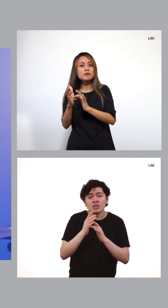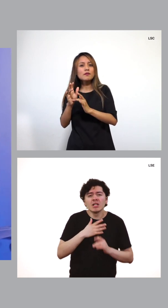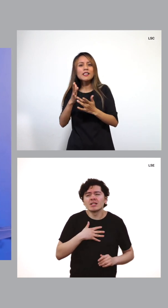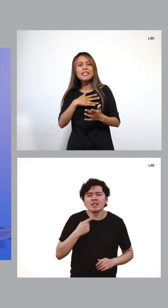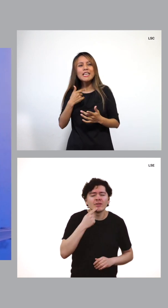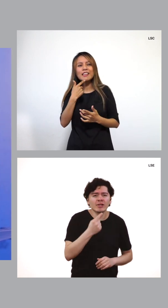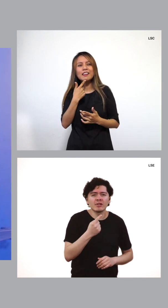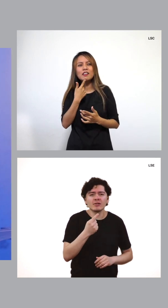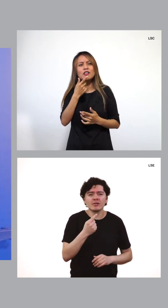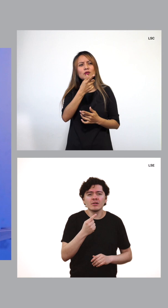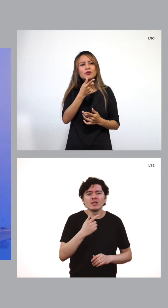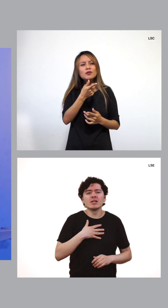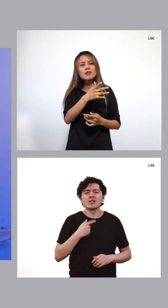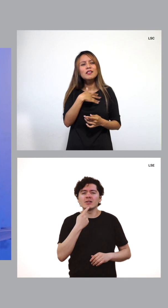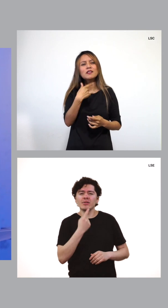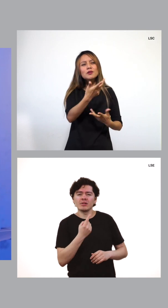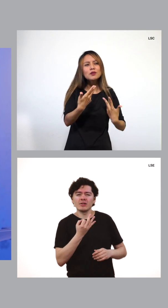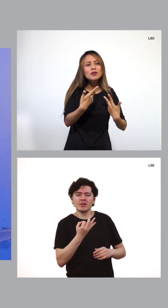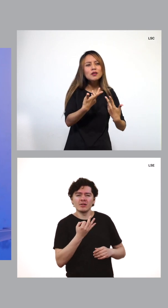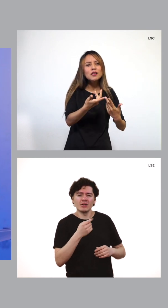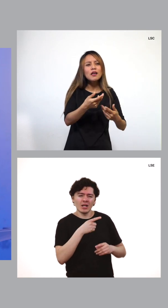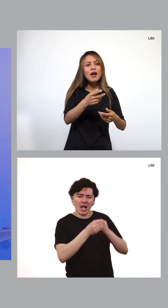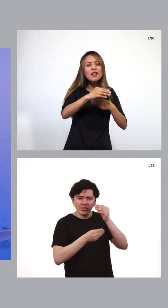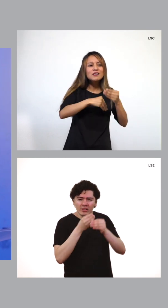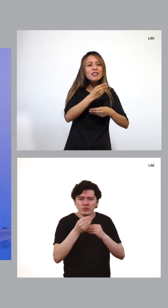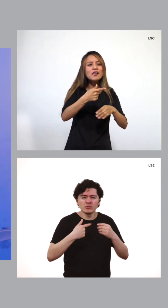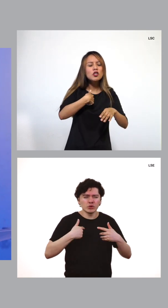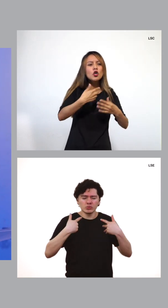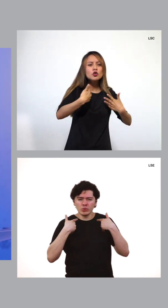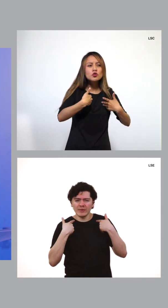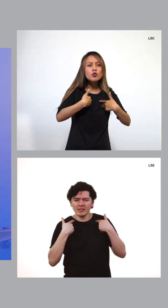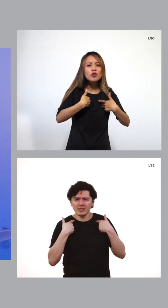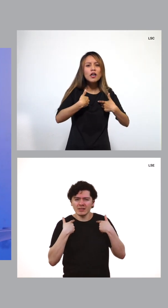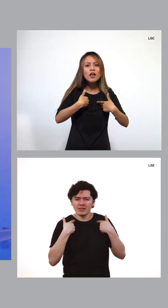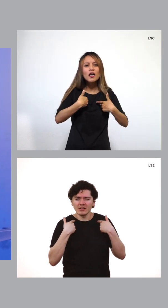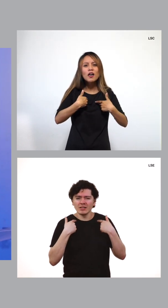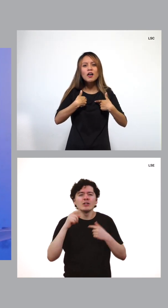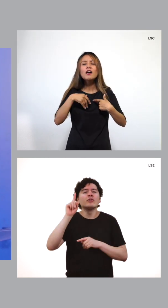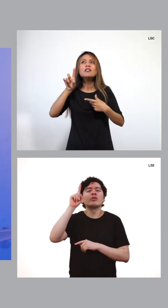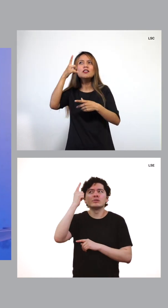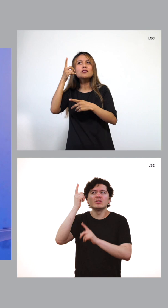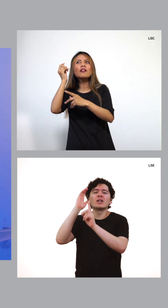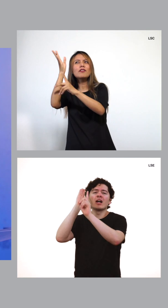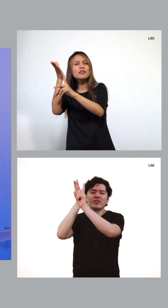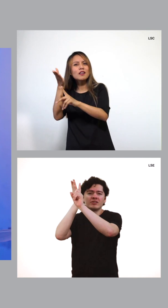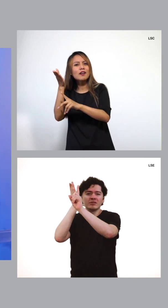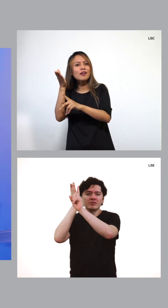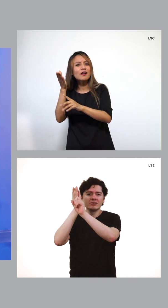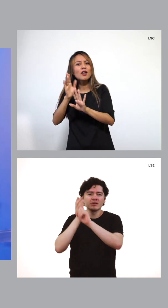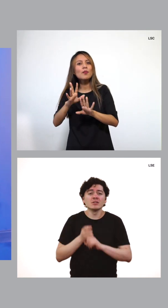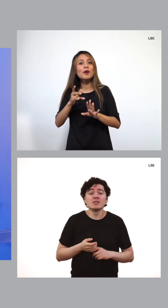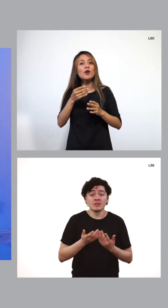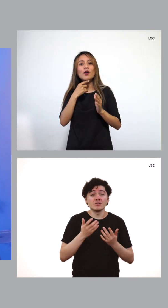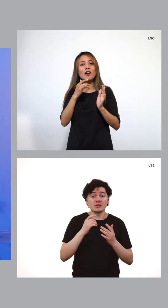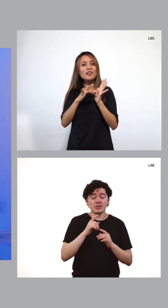el universo? ¿Creéis que vuestras espadas pueden contra la espada de doble filo que es mi palabra? Pero todo eso Jesús se lo